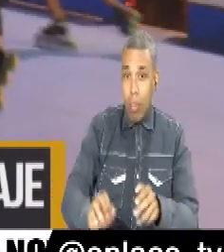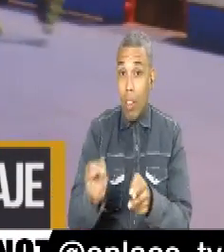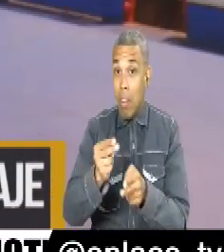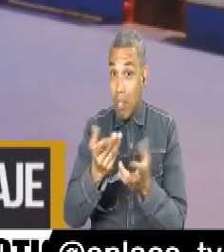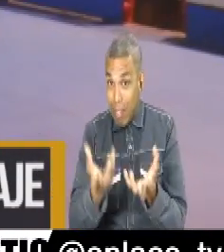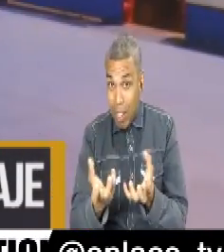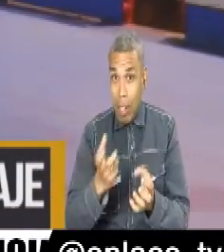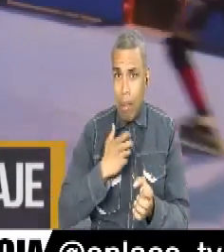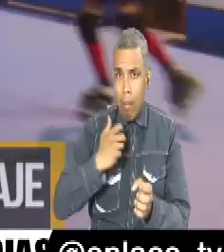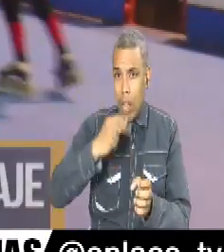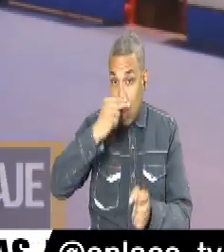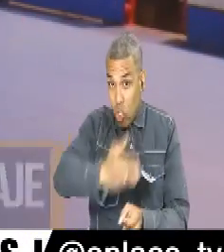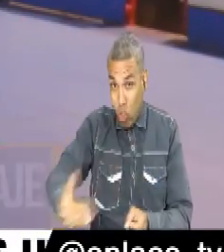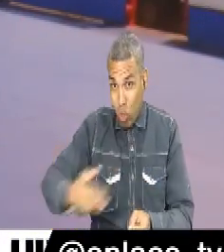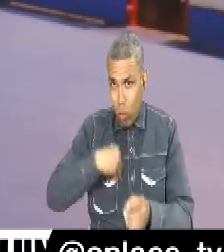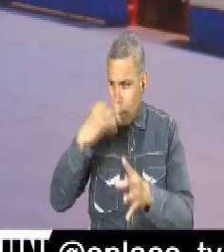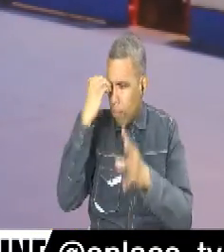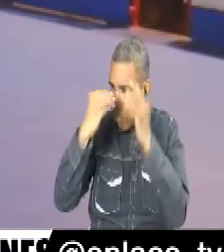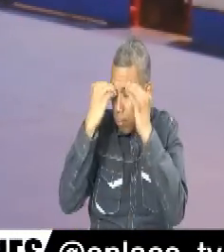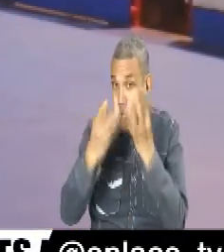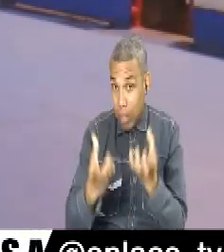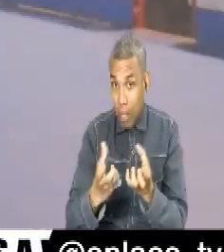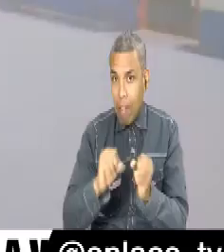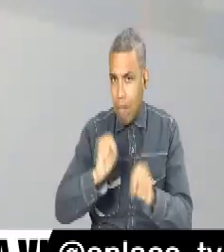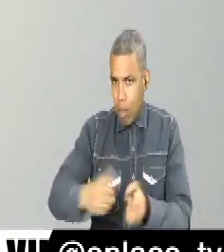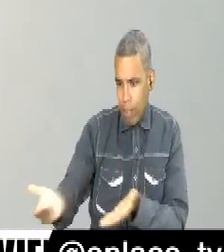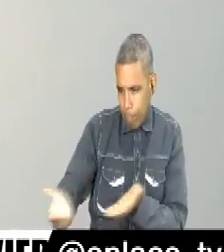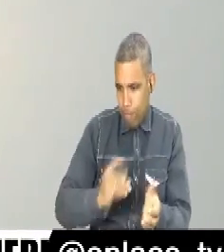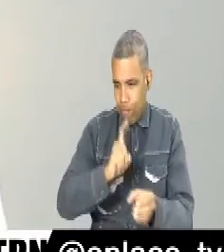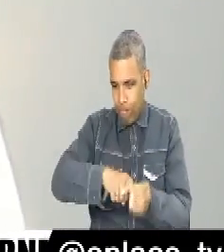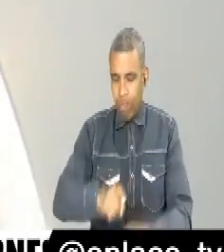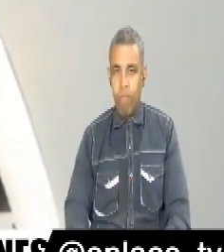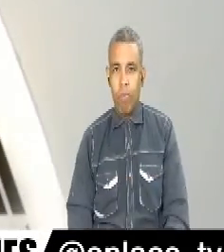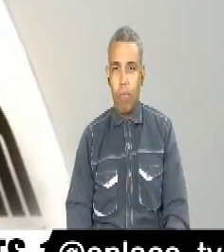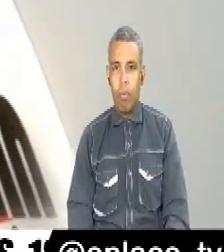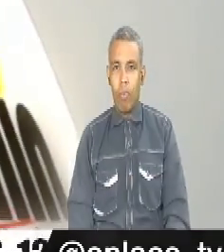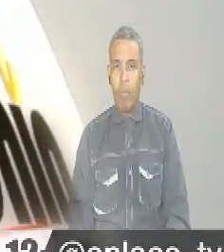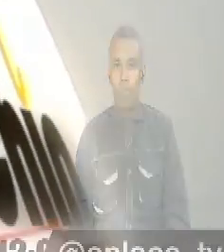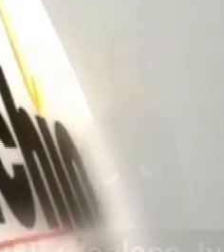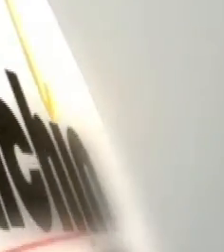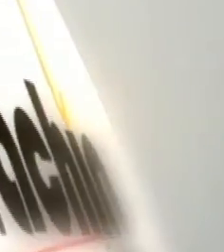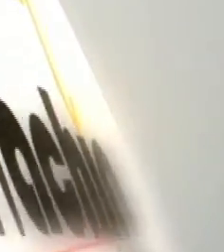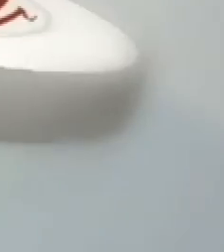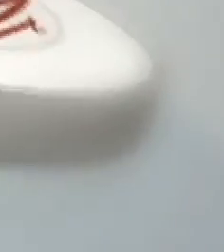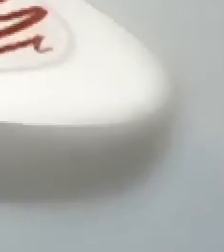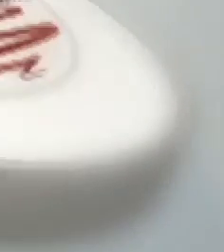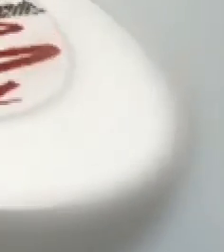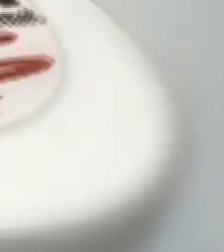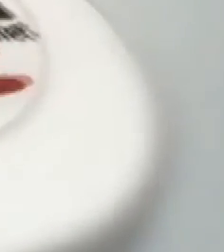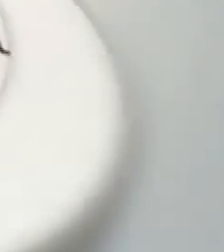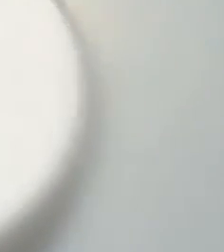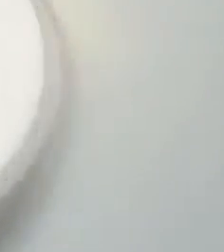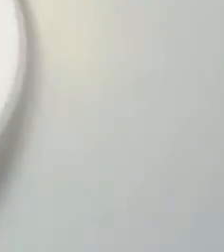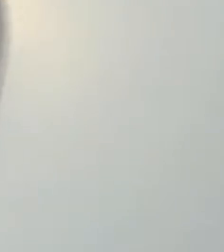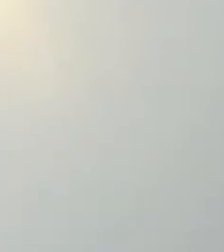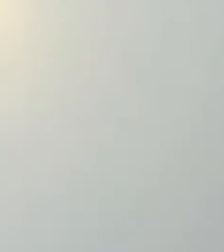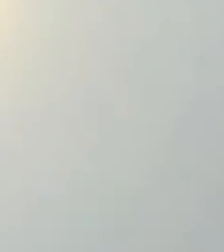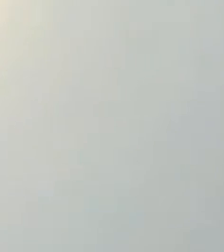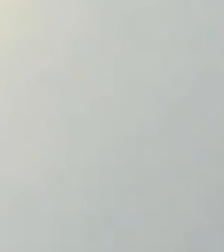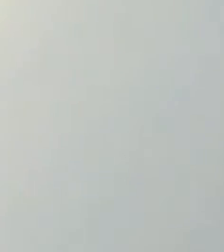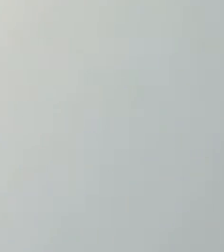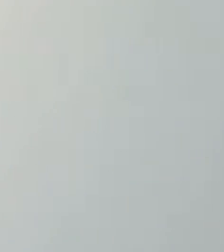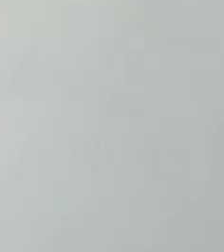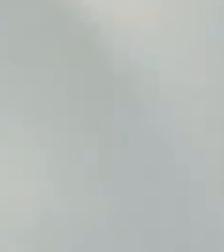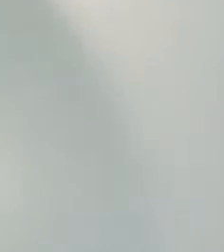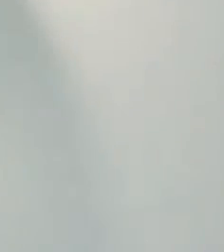las inscripciones para quienes deseen pertenecer a ellas. Hasta aquí los deportes, con el patrocinio de Restaurante El Machín